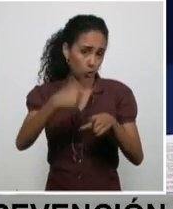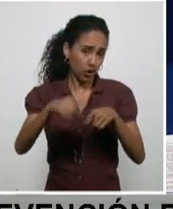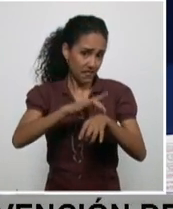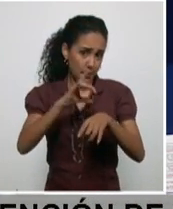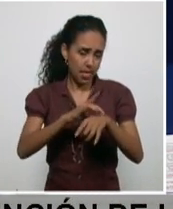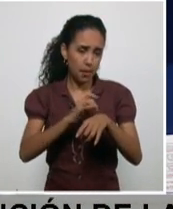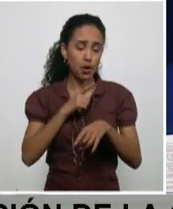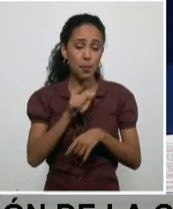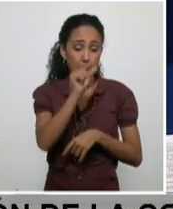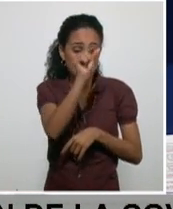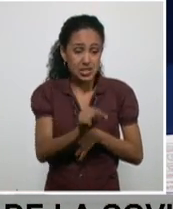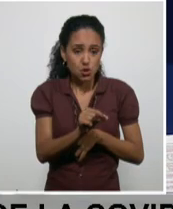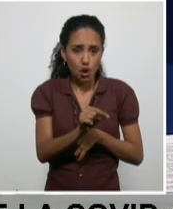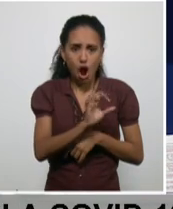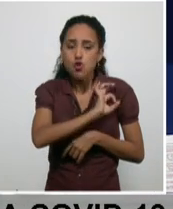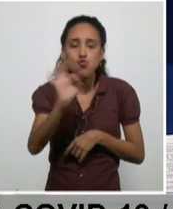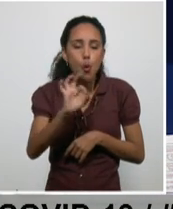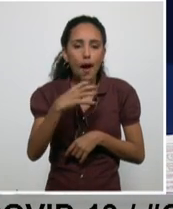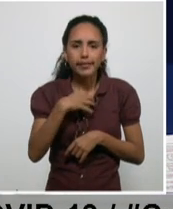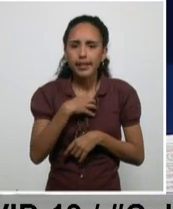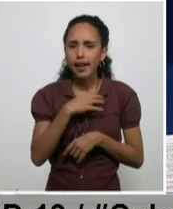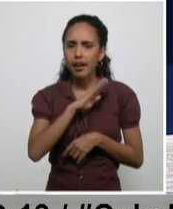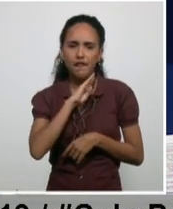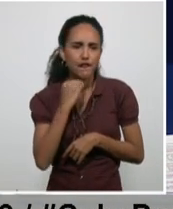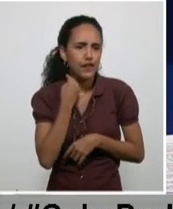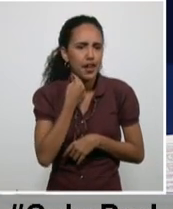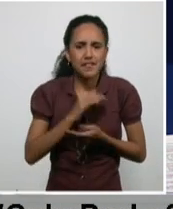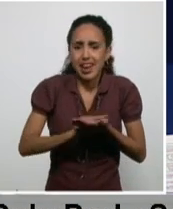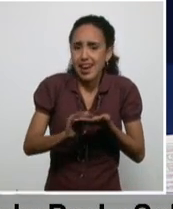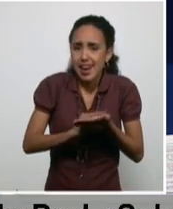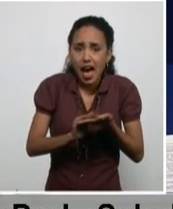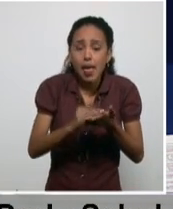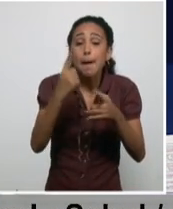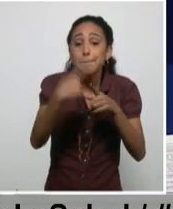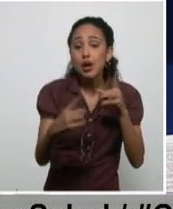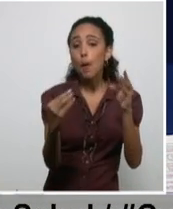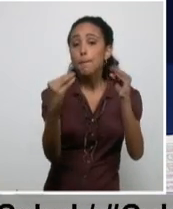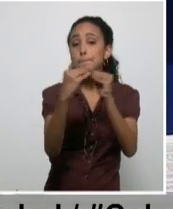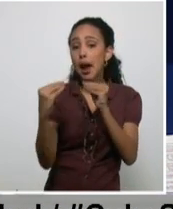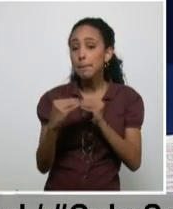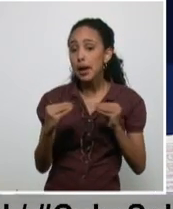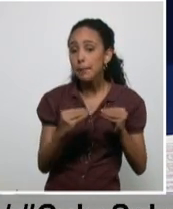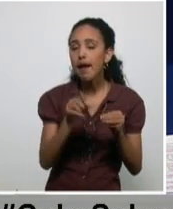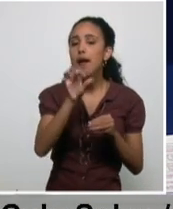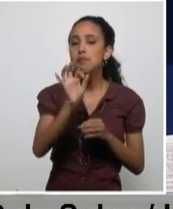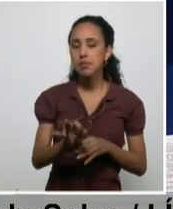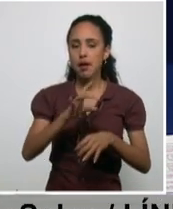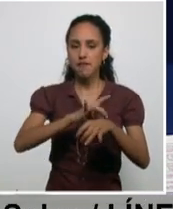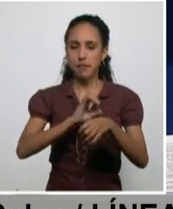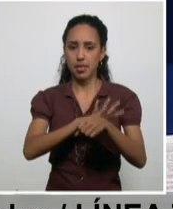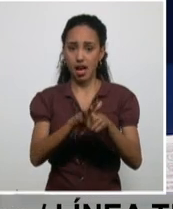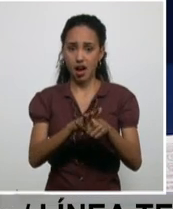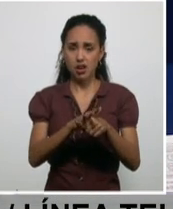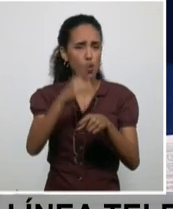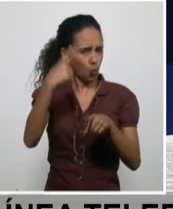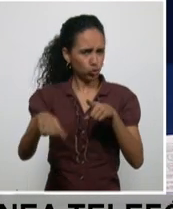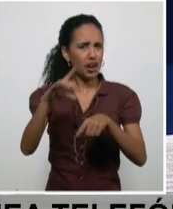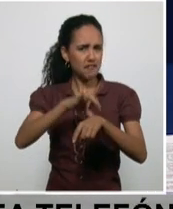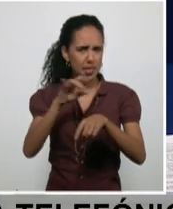nunca desarrolla síntomas y sin embargo transmite la enfermedad. Eso existe en otras